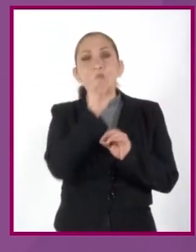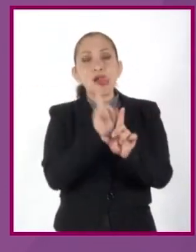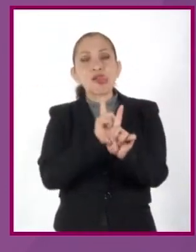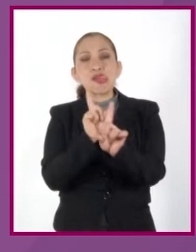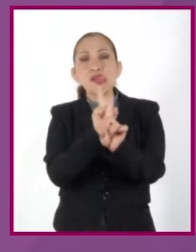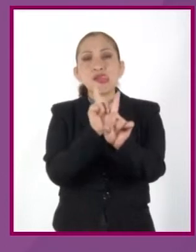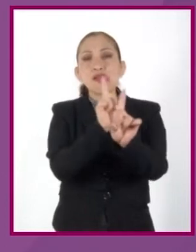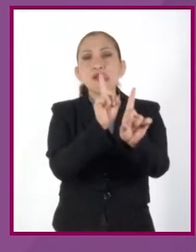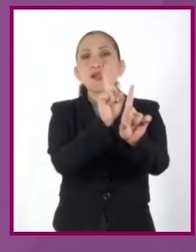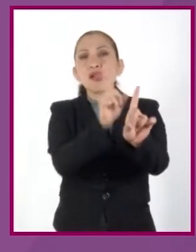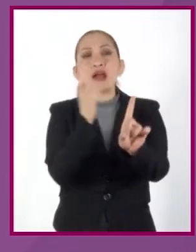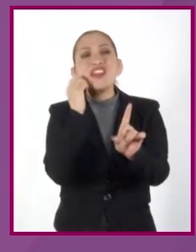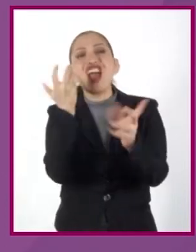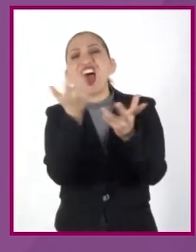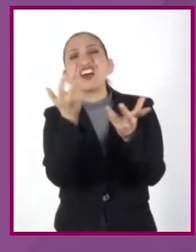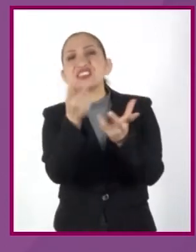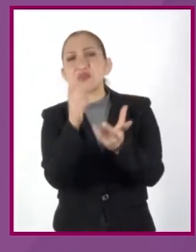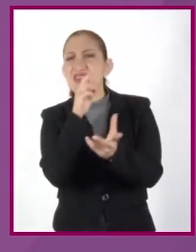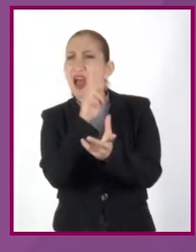hurtadillas.